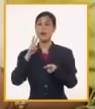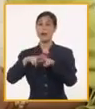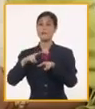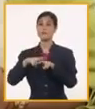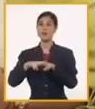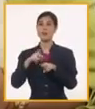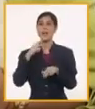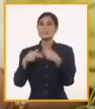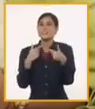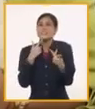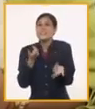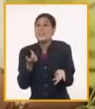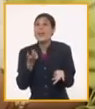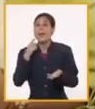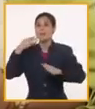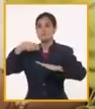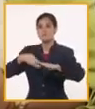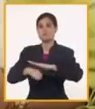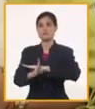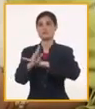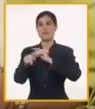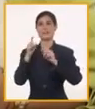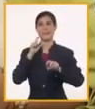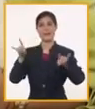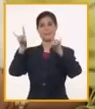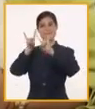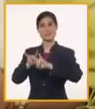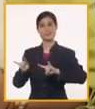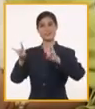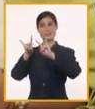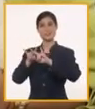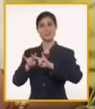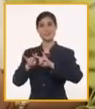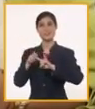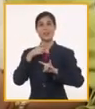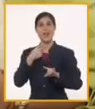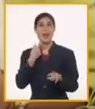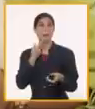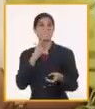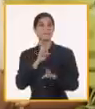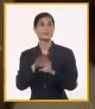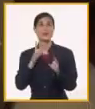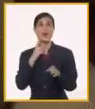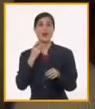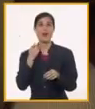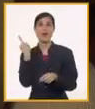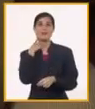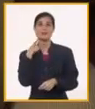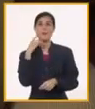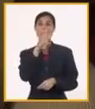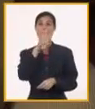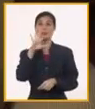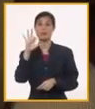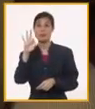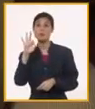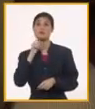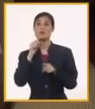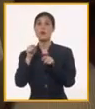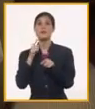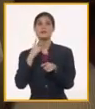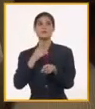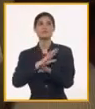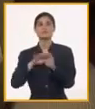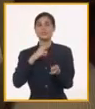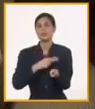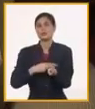universidad caliente de los años de la lucha estudiantil. En el 48 fue que yo empecé